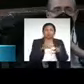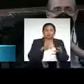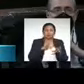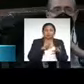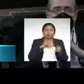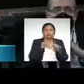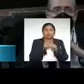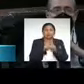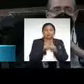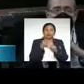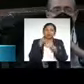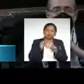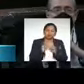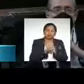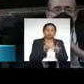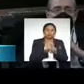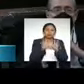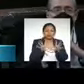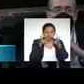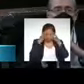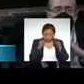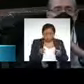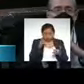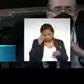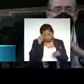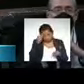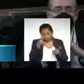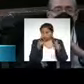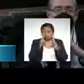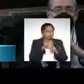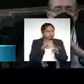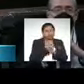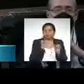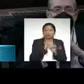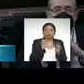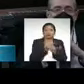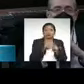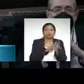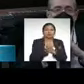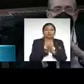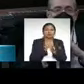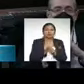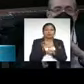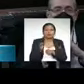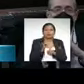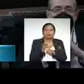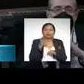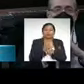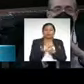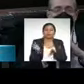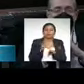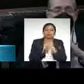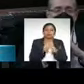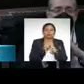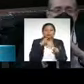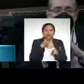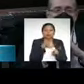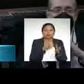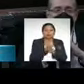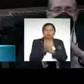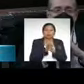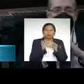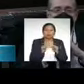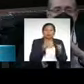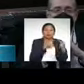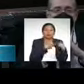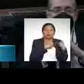las cámaras tradicionales en la toma de decisiones del Estado. No responden a los intereses del pueblo de Guatemala, responden a los intereses